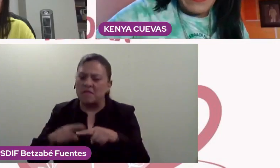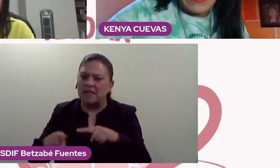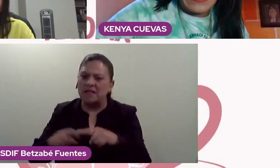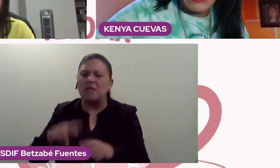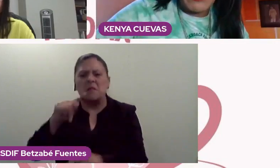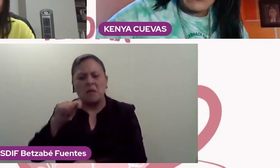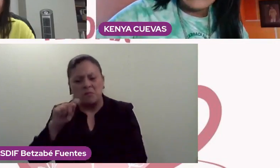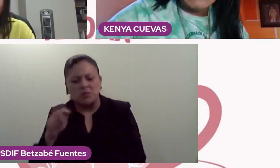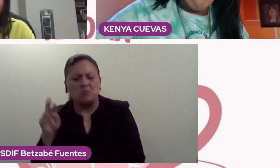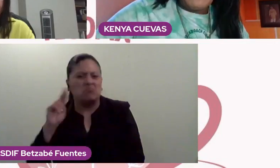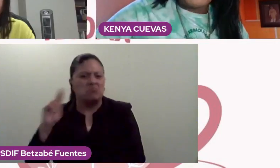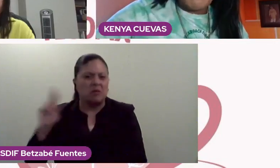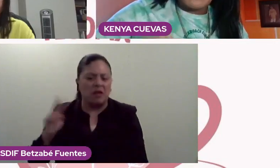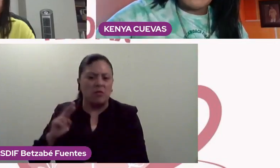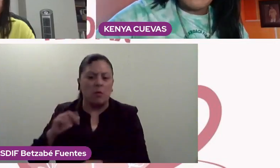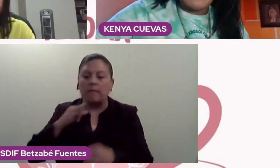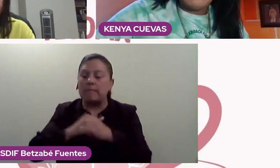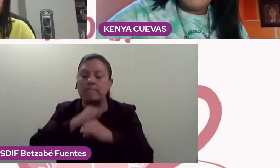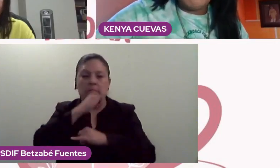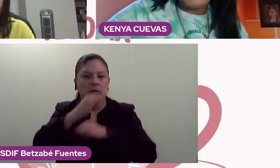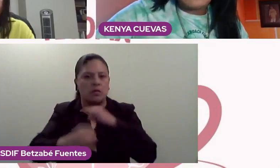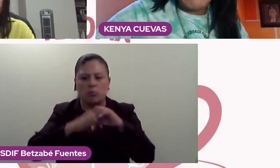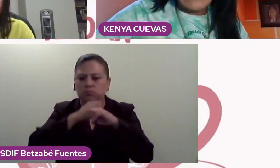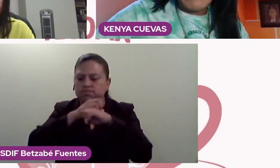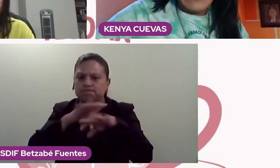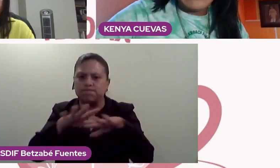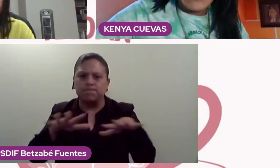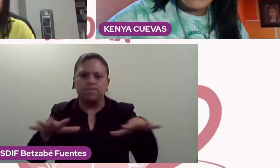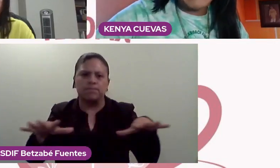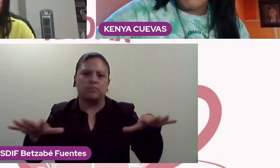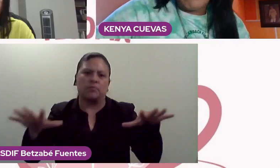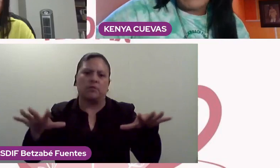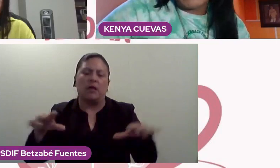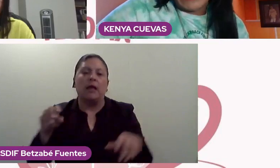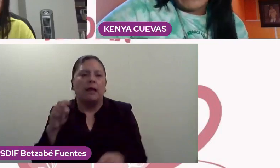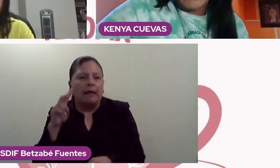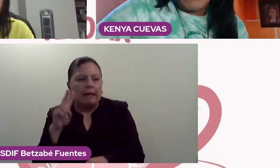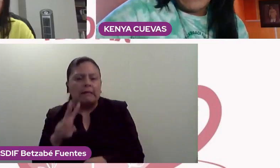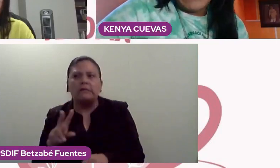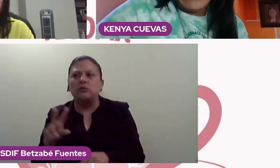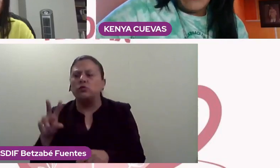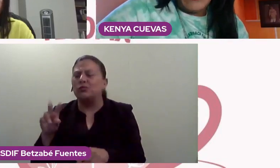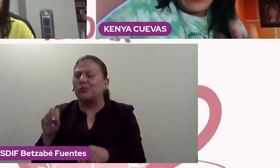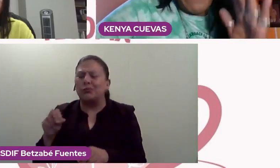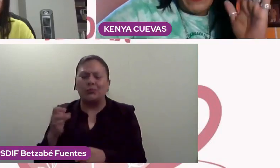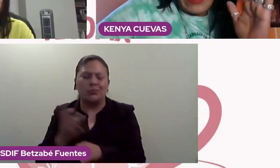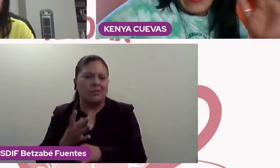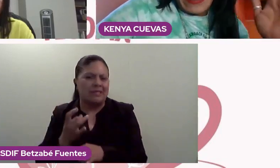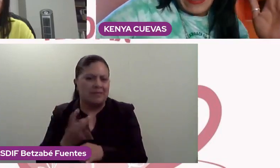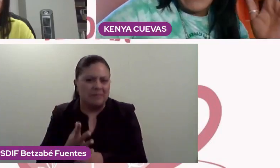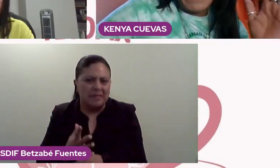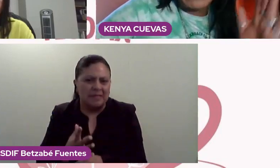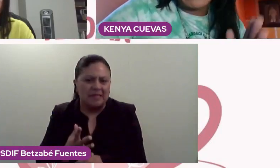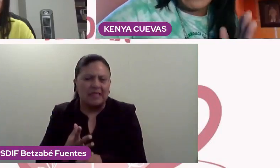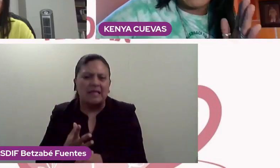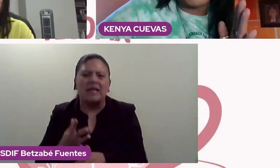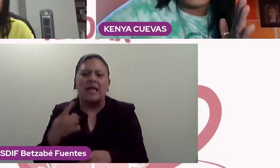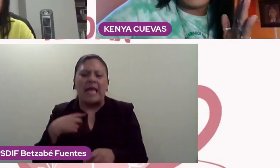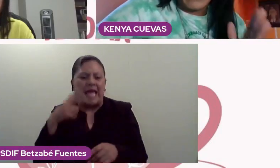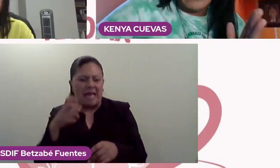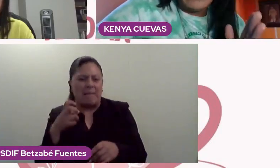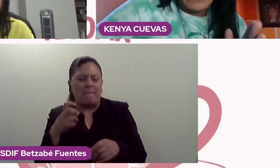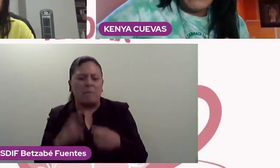nivel internacional. Y a partir de ahí empecé a visibilizar que no nomás, o sea, el transfeminicidio es la punta del iceberg de